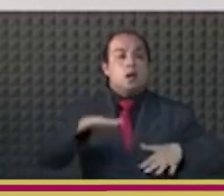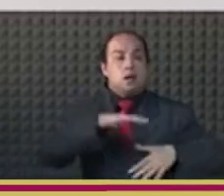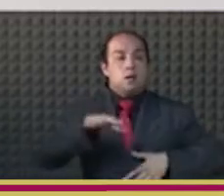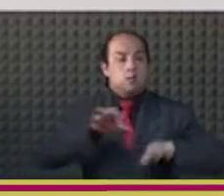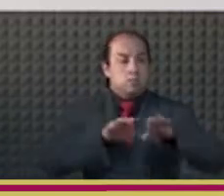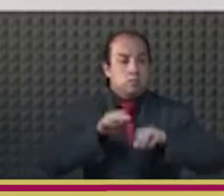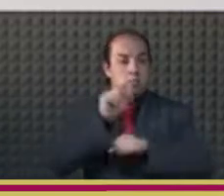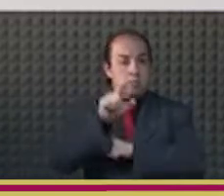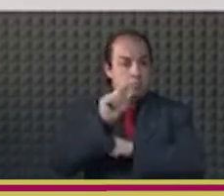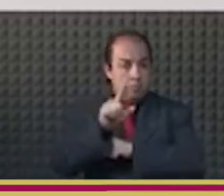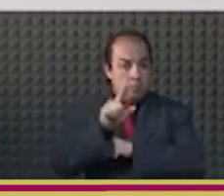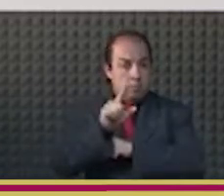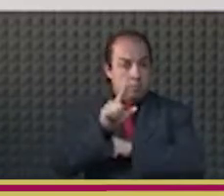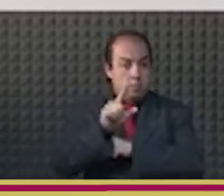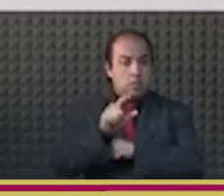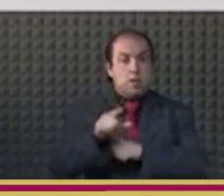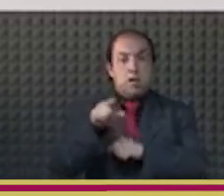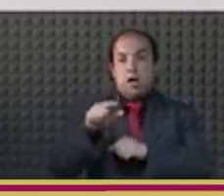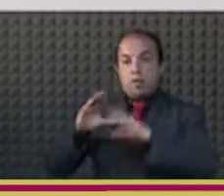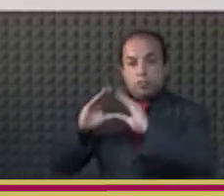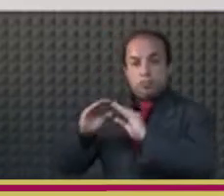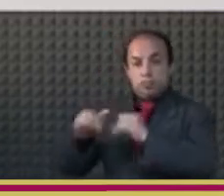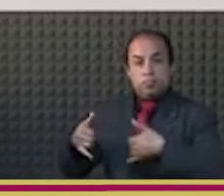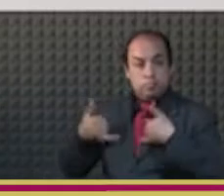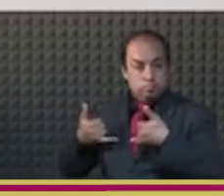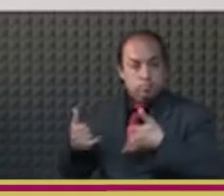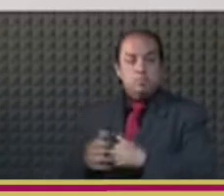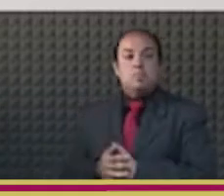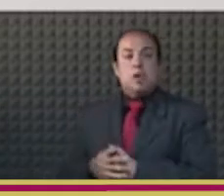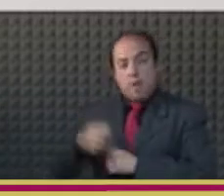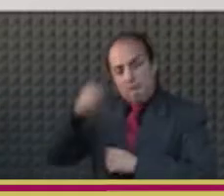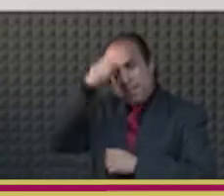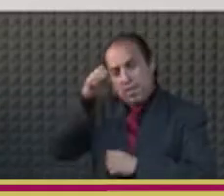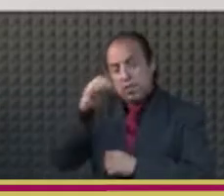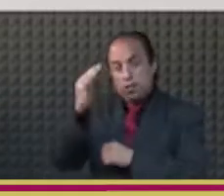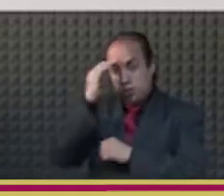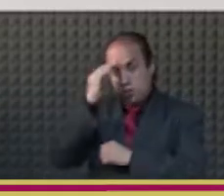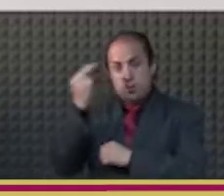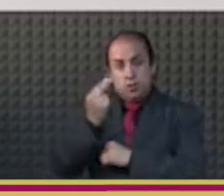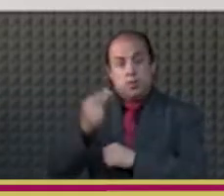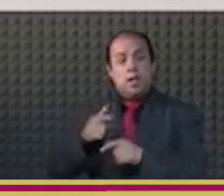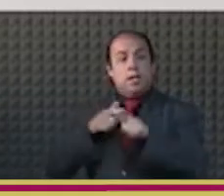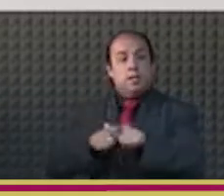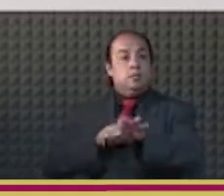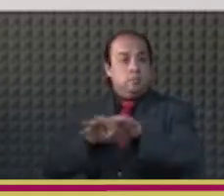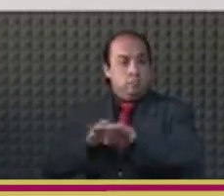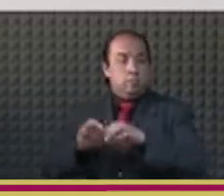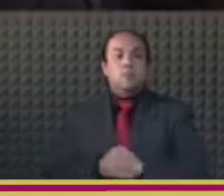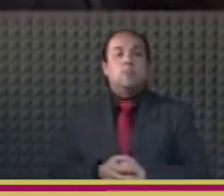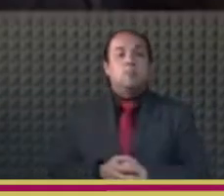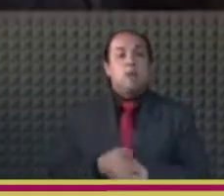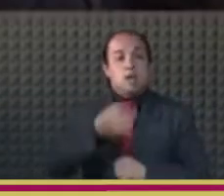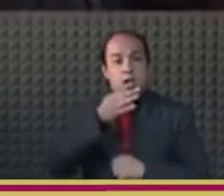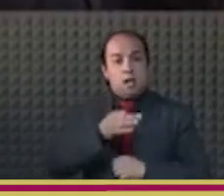mismo tiempo dotarlos de los conocimientos y de la experiencia necesaria para seguir en ella. En esta Feria